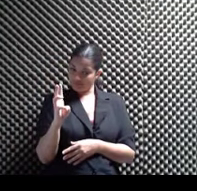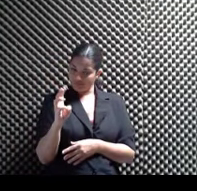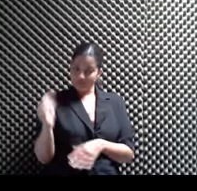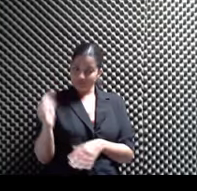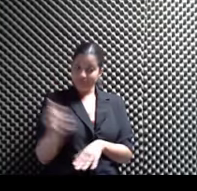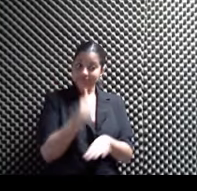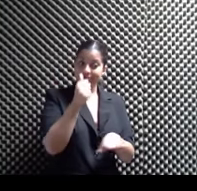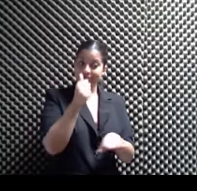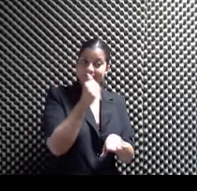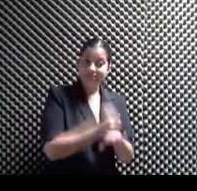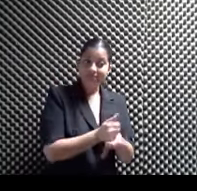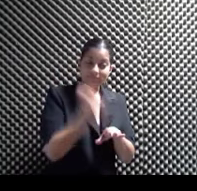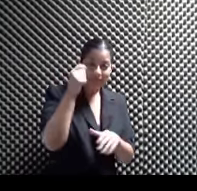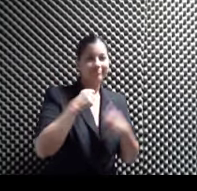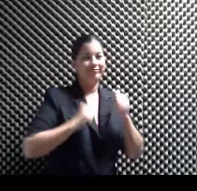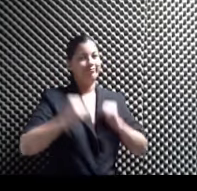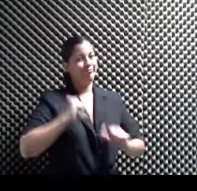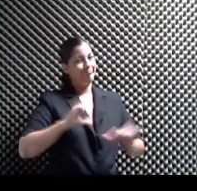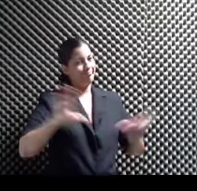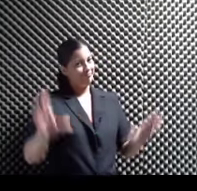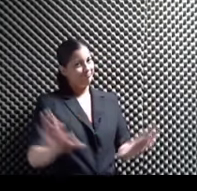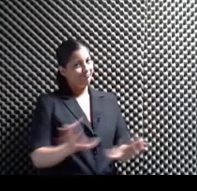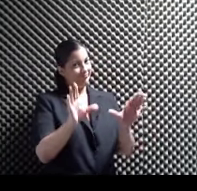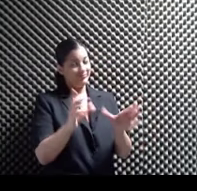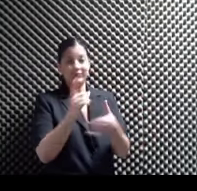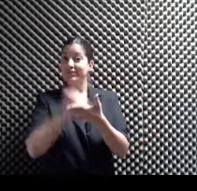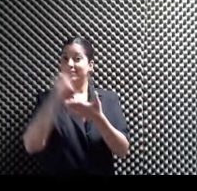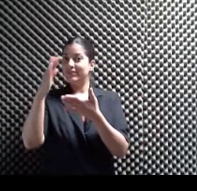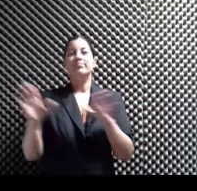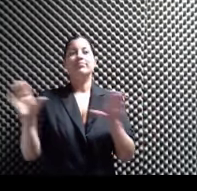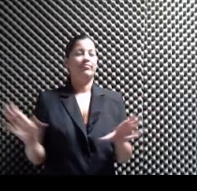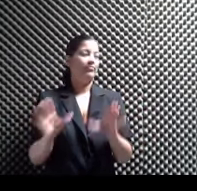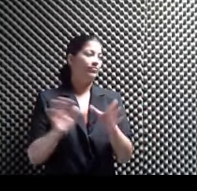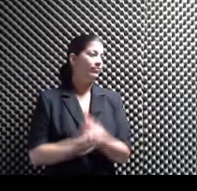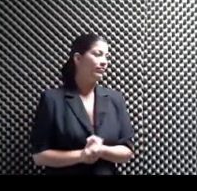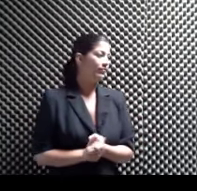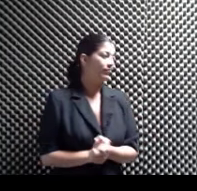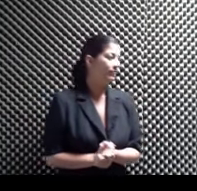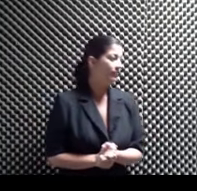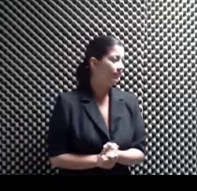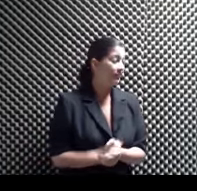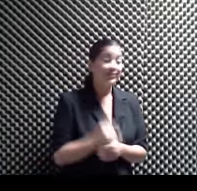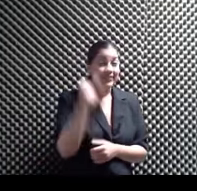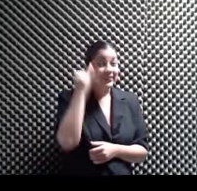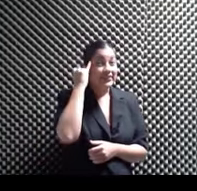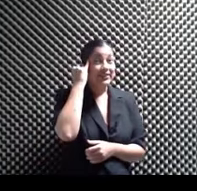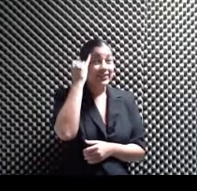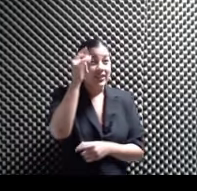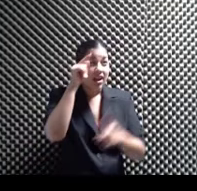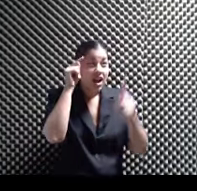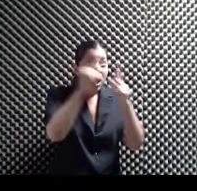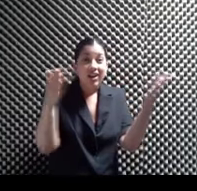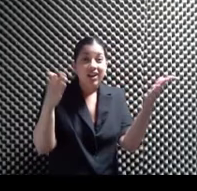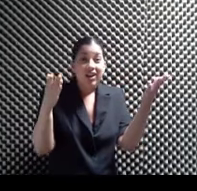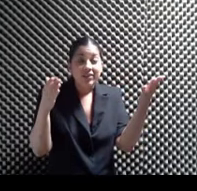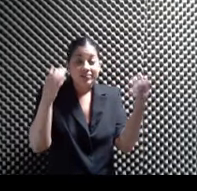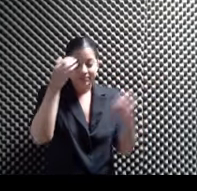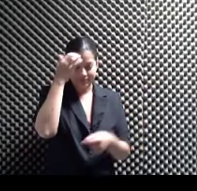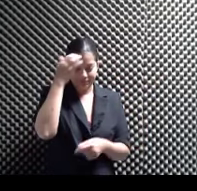hagamos la obra Y hagamos esta pieza Ahora este fin de semana Pero la finalidad Es Hacer una pieza de teatro No pero Es